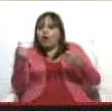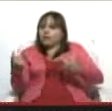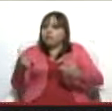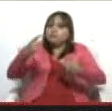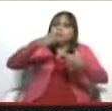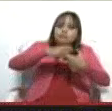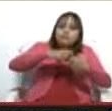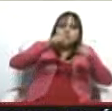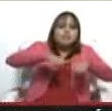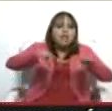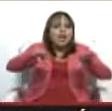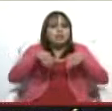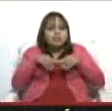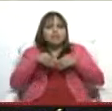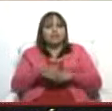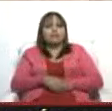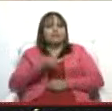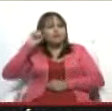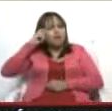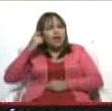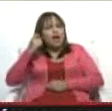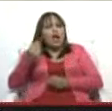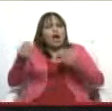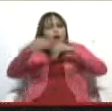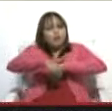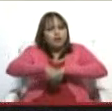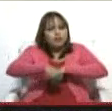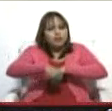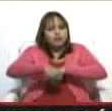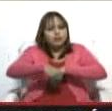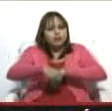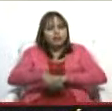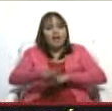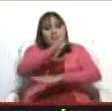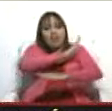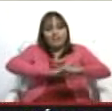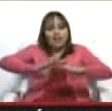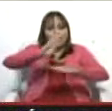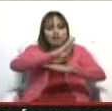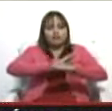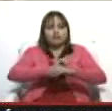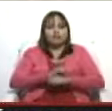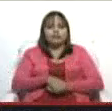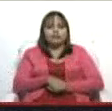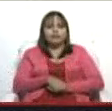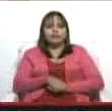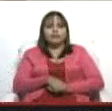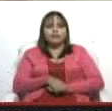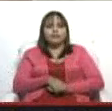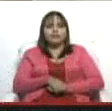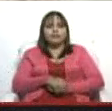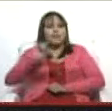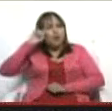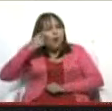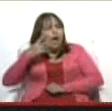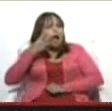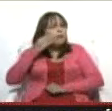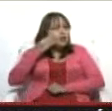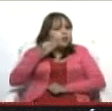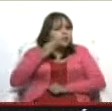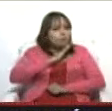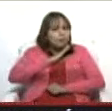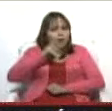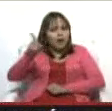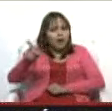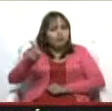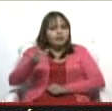marco del acuerdo de las negociaciones de Barbados. apelando a su experiencia y su experiencia